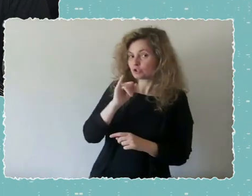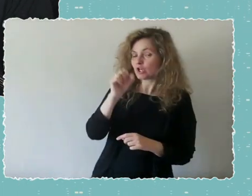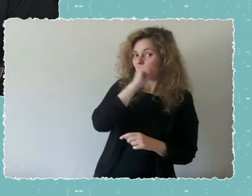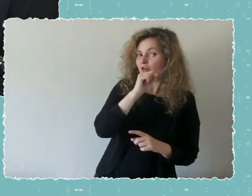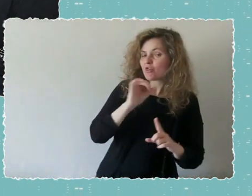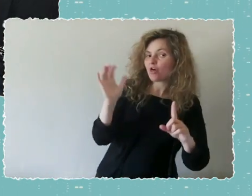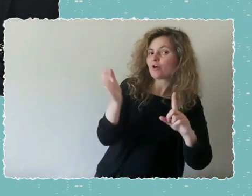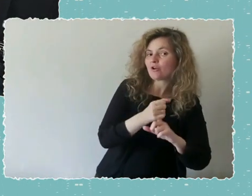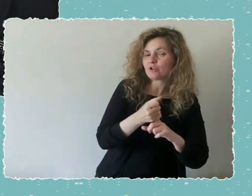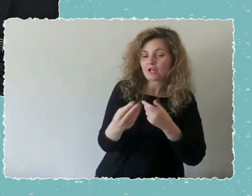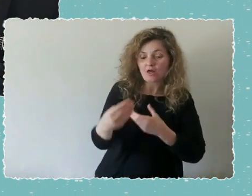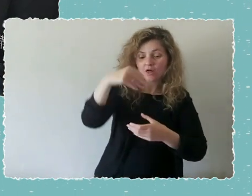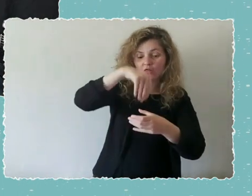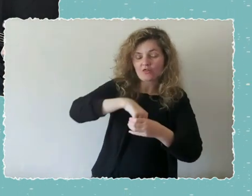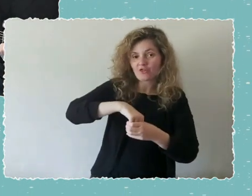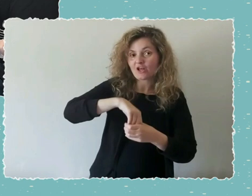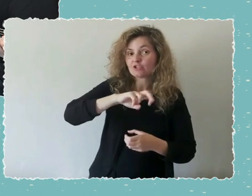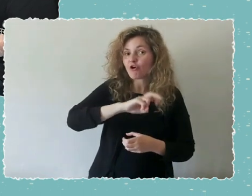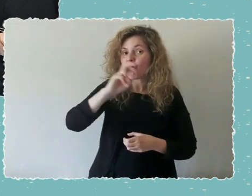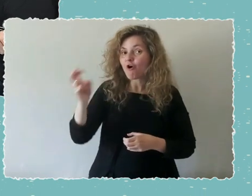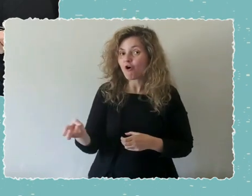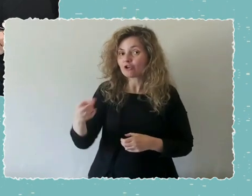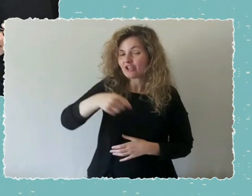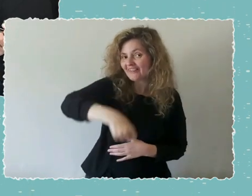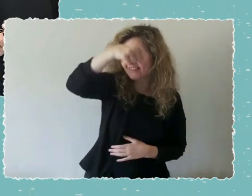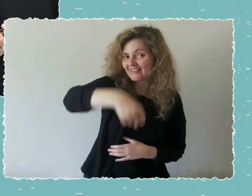está dentro de esto otro cesto.